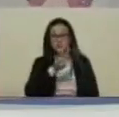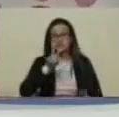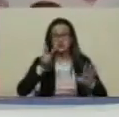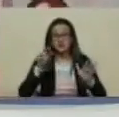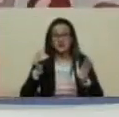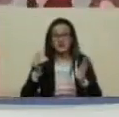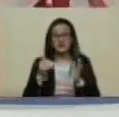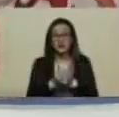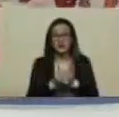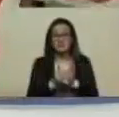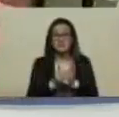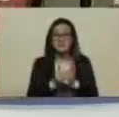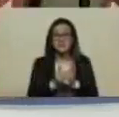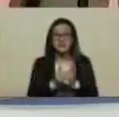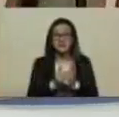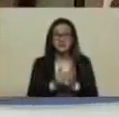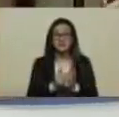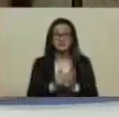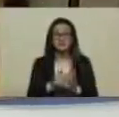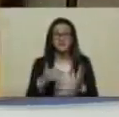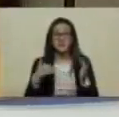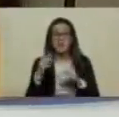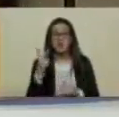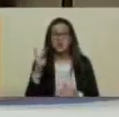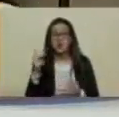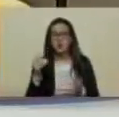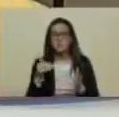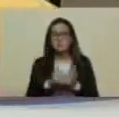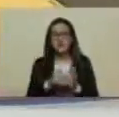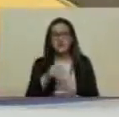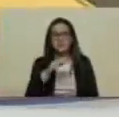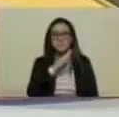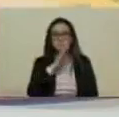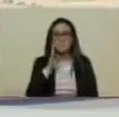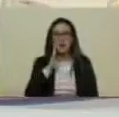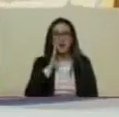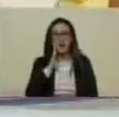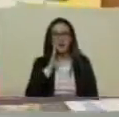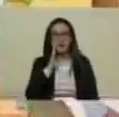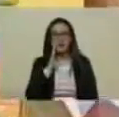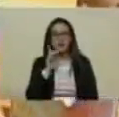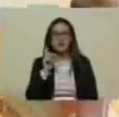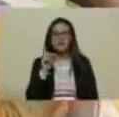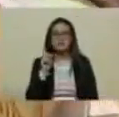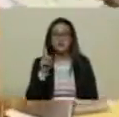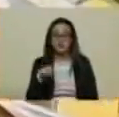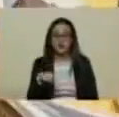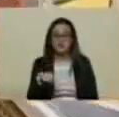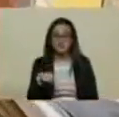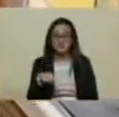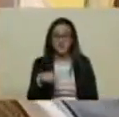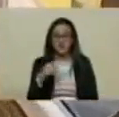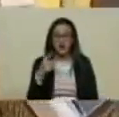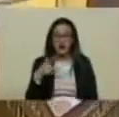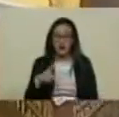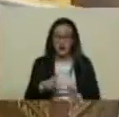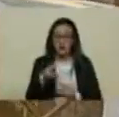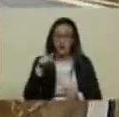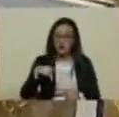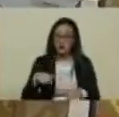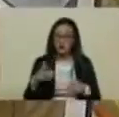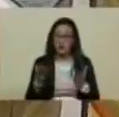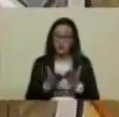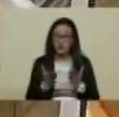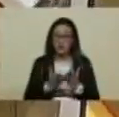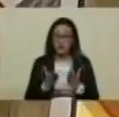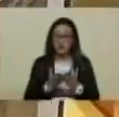470.000, tenemos más de 2.000 madres procesadoras, y tenemos nosotros la posibilidad cierta, así como se está inaugurando este